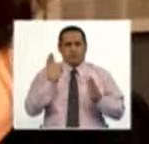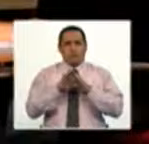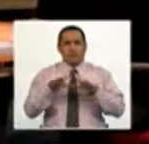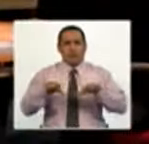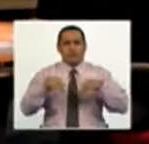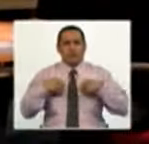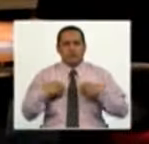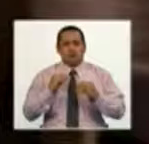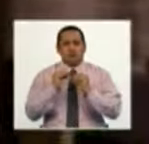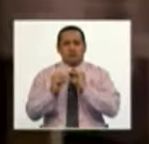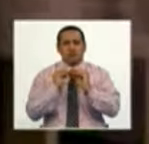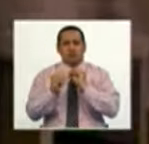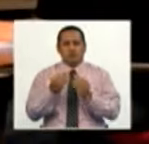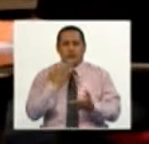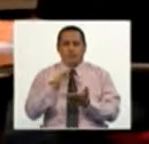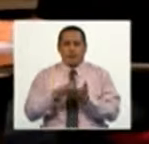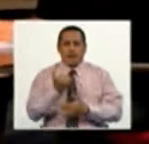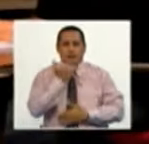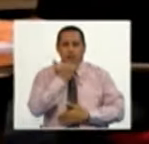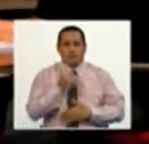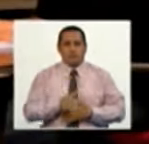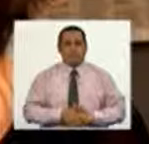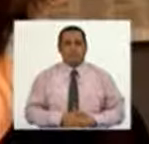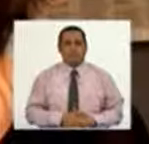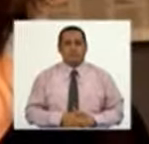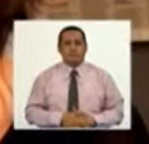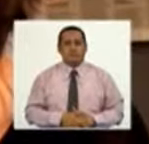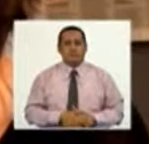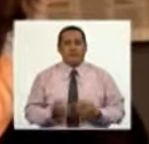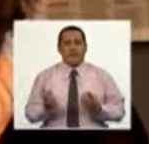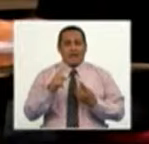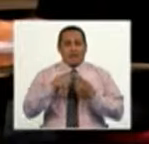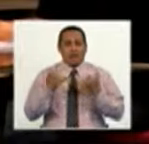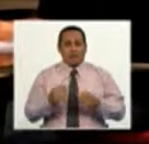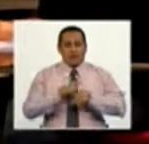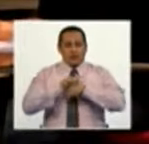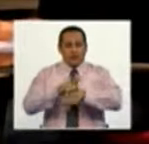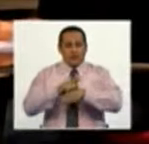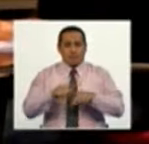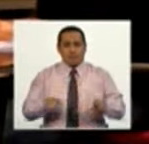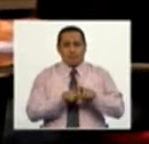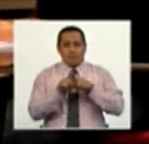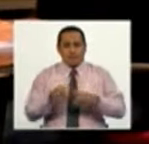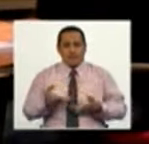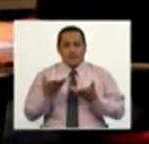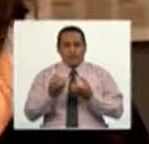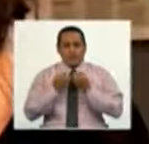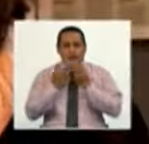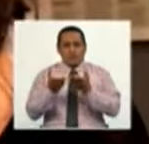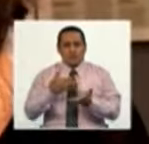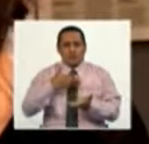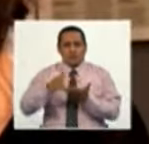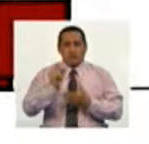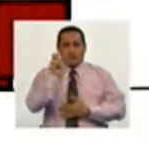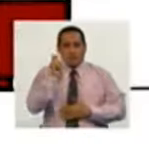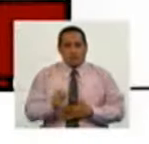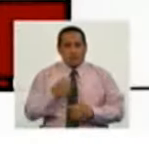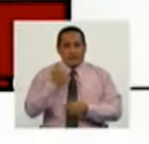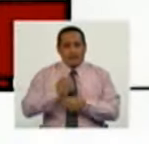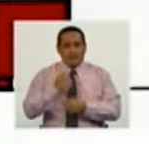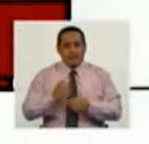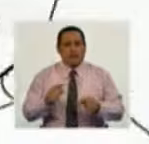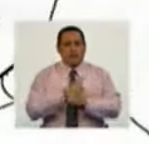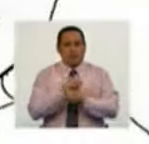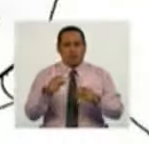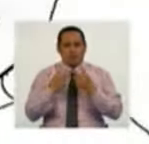de admisión y subsanación de la misma. Aún así, la inmediatez para cursar el aviso de despido a un